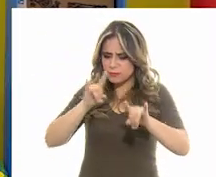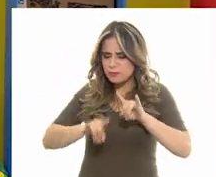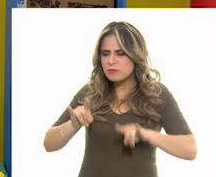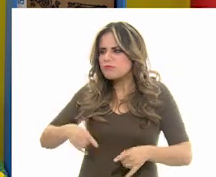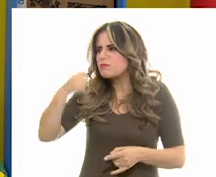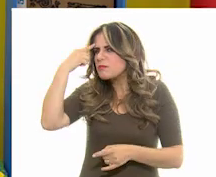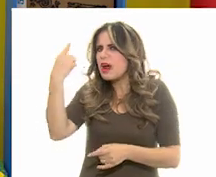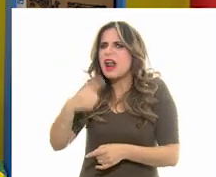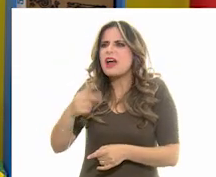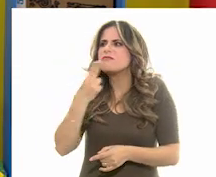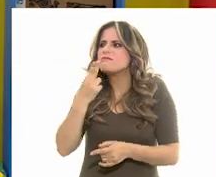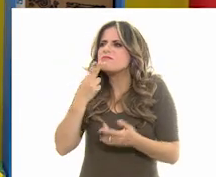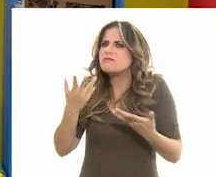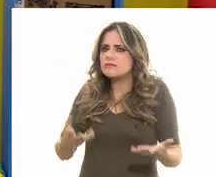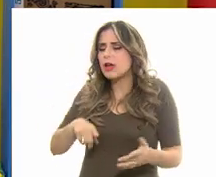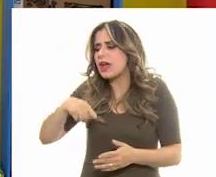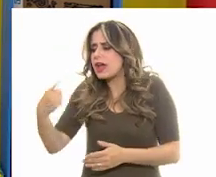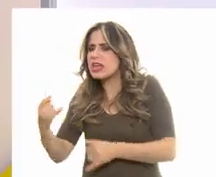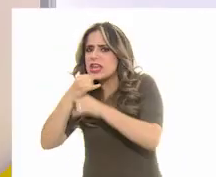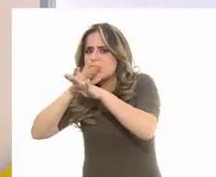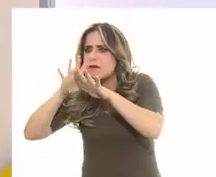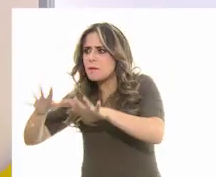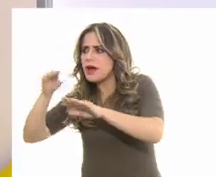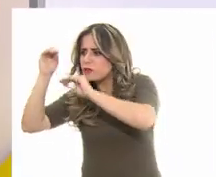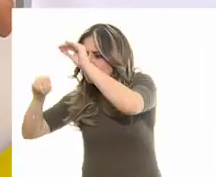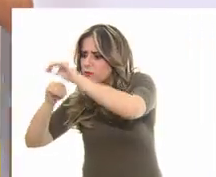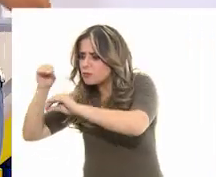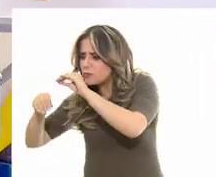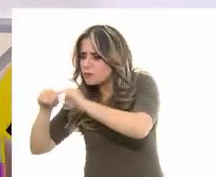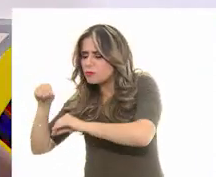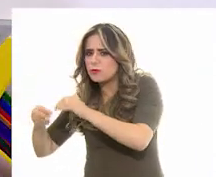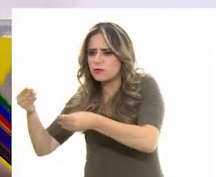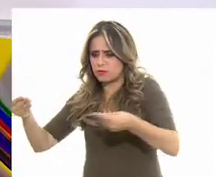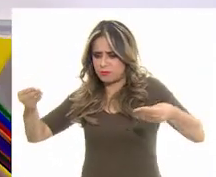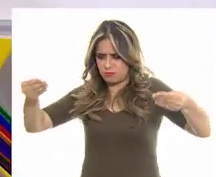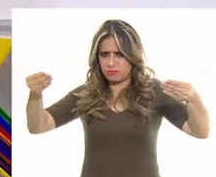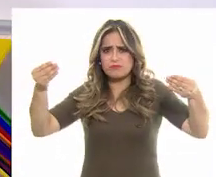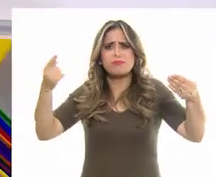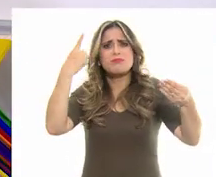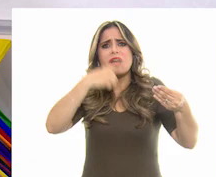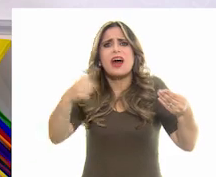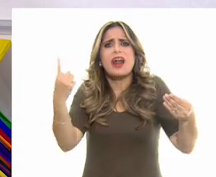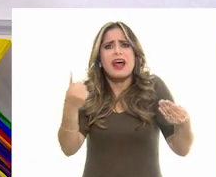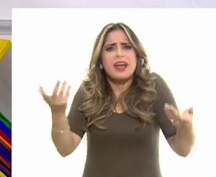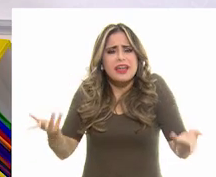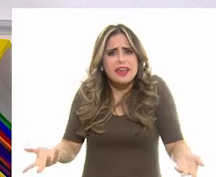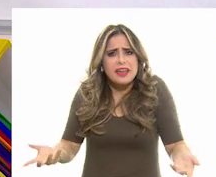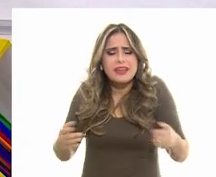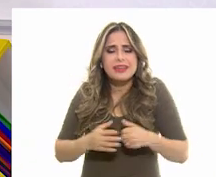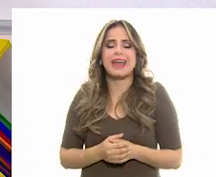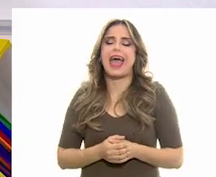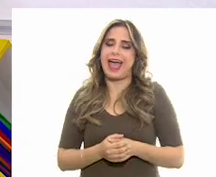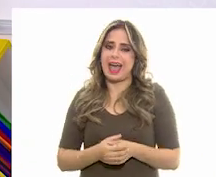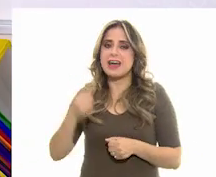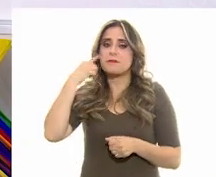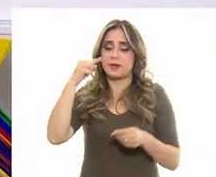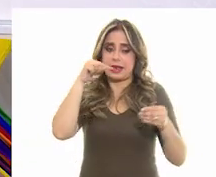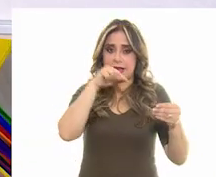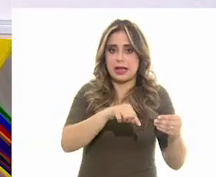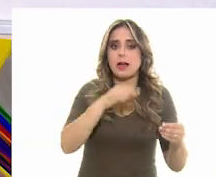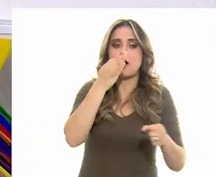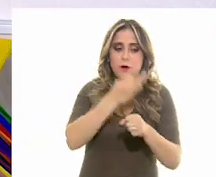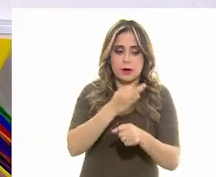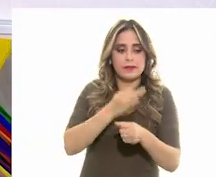¿Y para qué tenemos los borradores? Mira, nuestro álbum va a rescatar todo el trabajo que hemos hecho para escribir